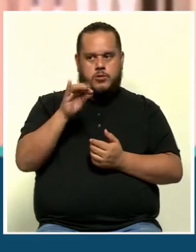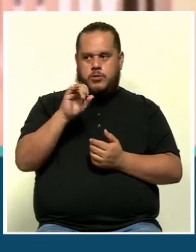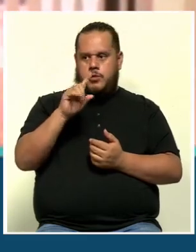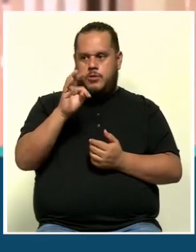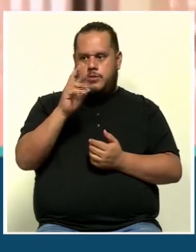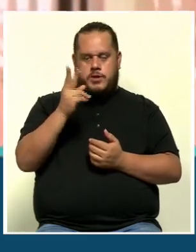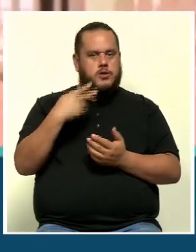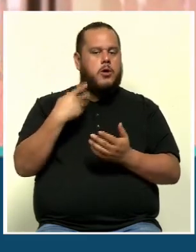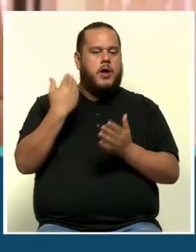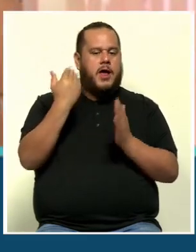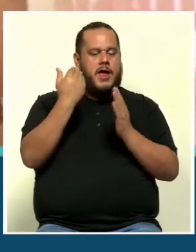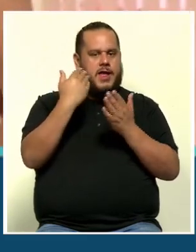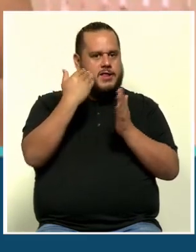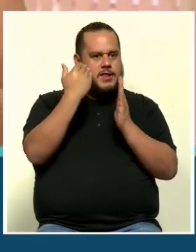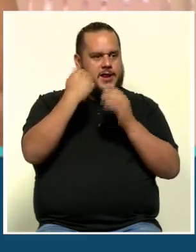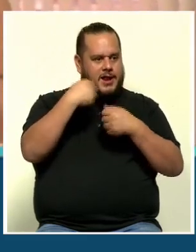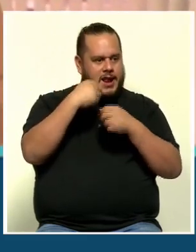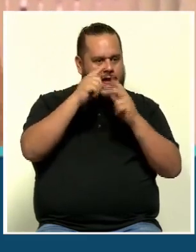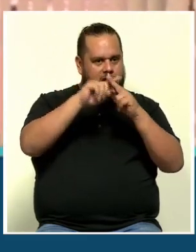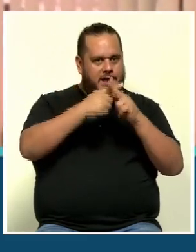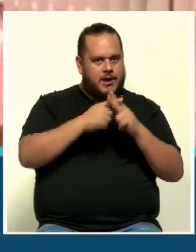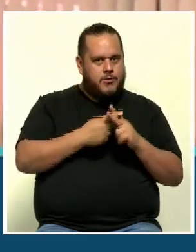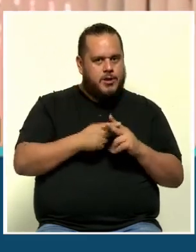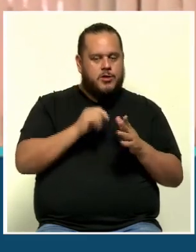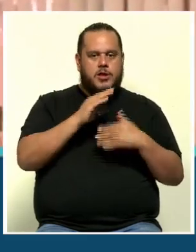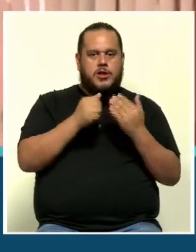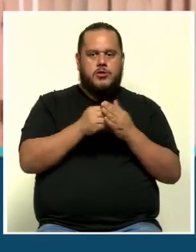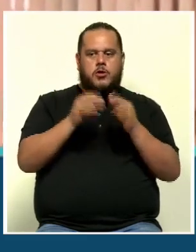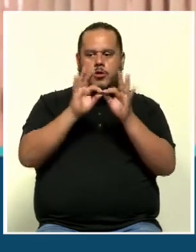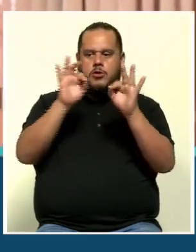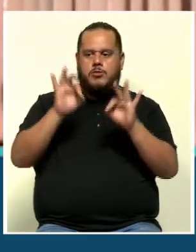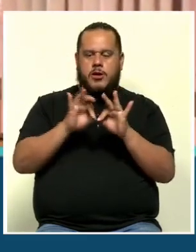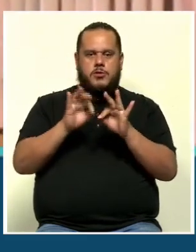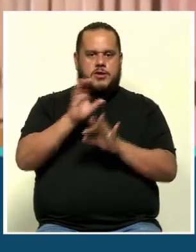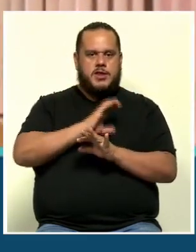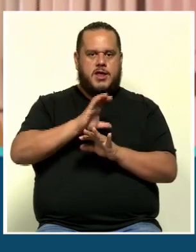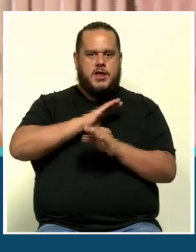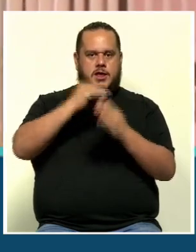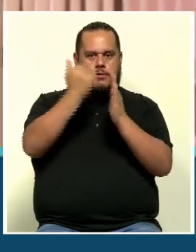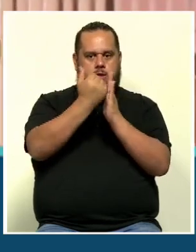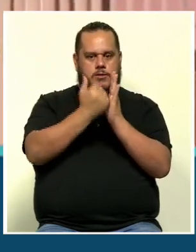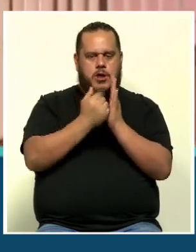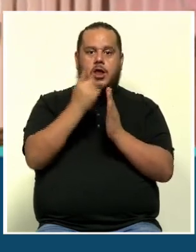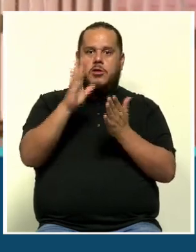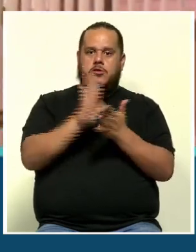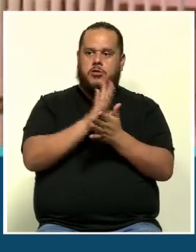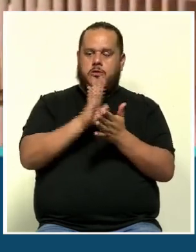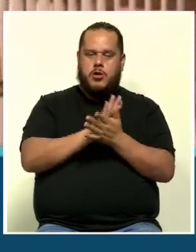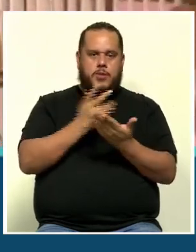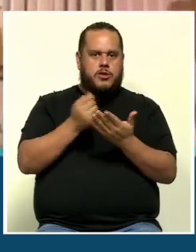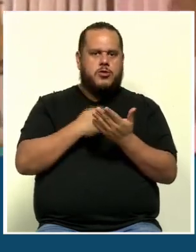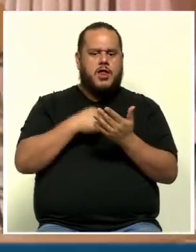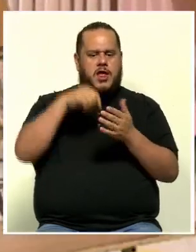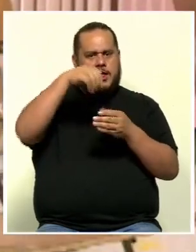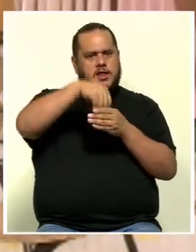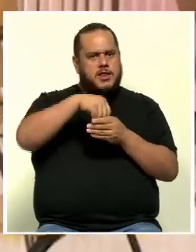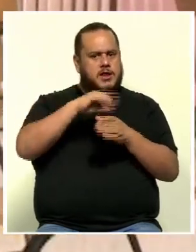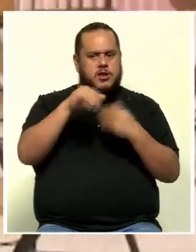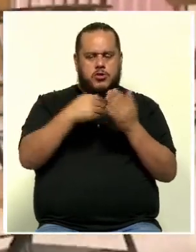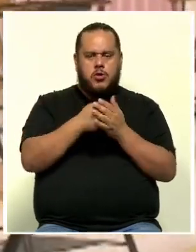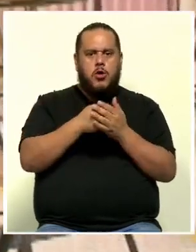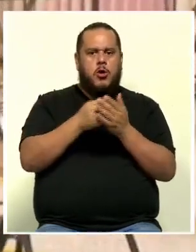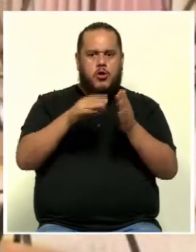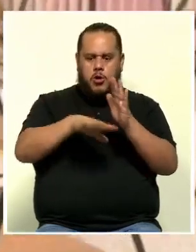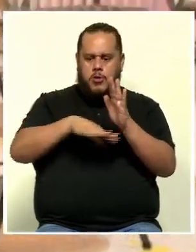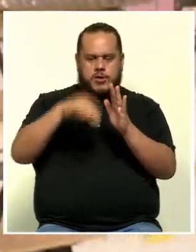es la elaboración de los marcos nacionales de cualificaciones. Eso es un documento que compila los puntos básicos para lograr